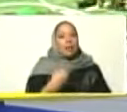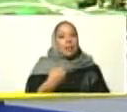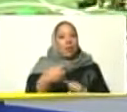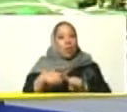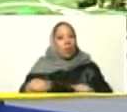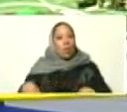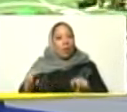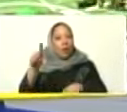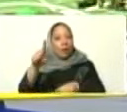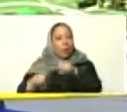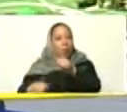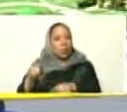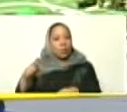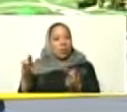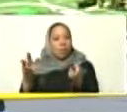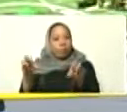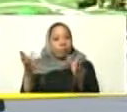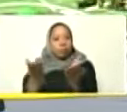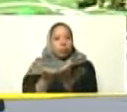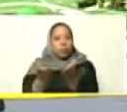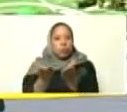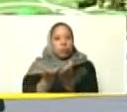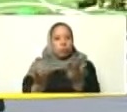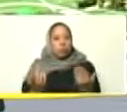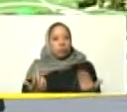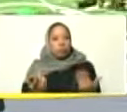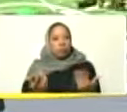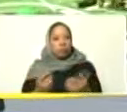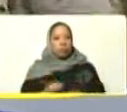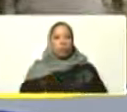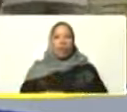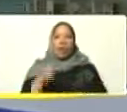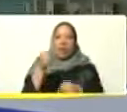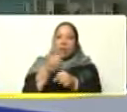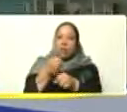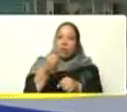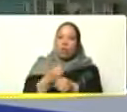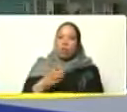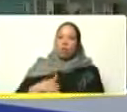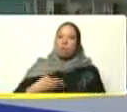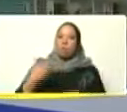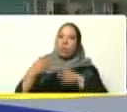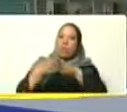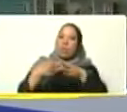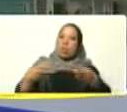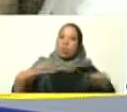el misterio que está detrás de estas manos, que lo pueden todos.